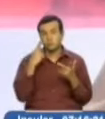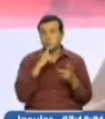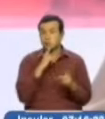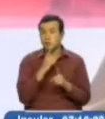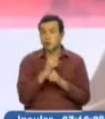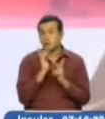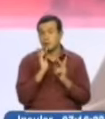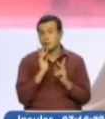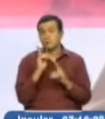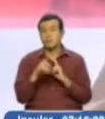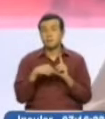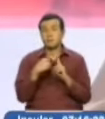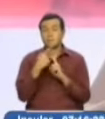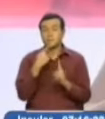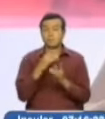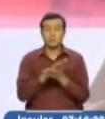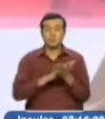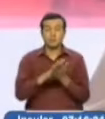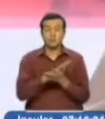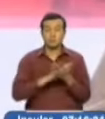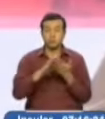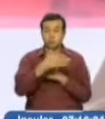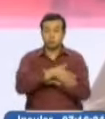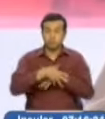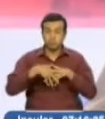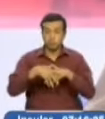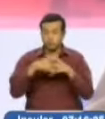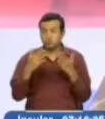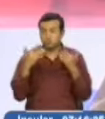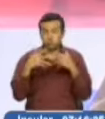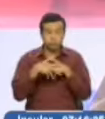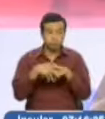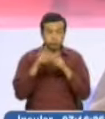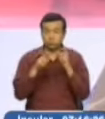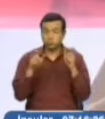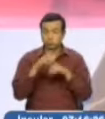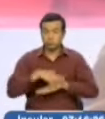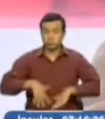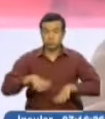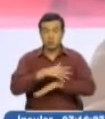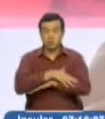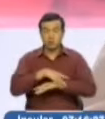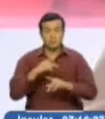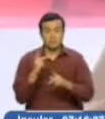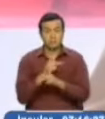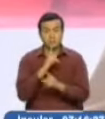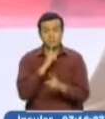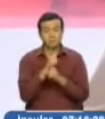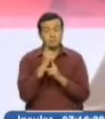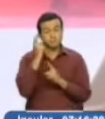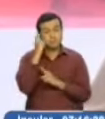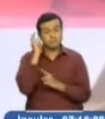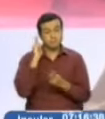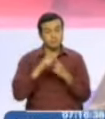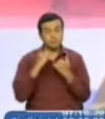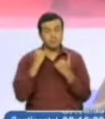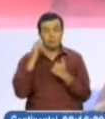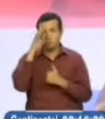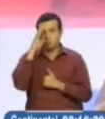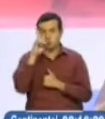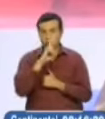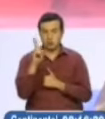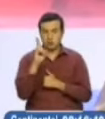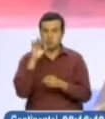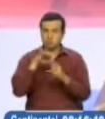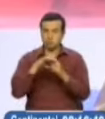cierta. Además, con inestabilidad en la calle, con capacidad de movilización de gente en la calle, etcétera, me parece que... Digo, hasta ahora la derecha probó la